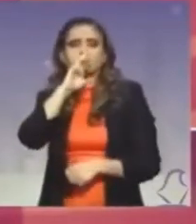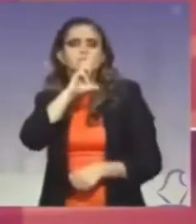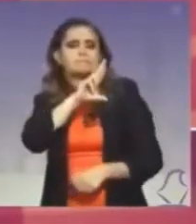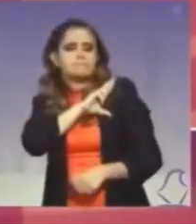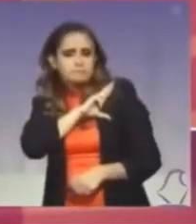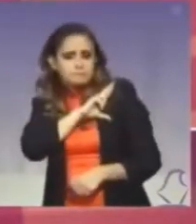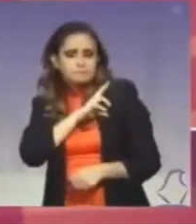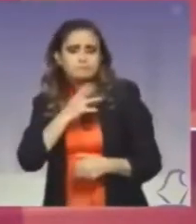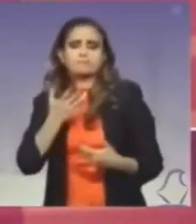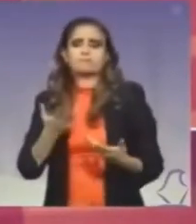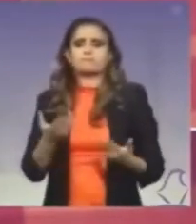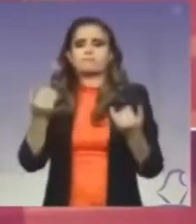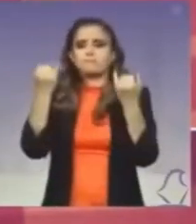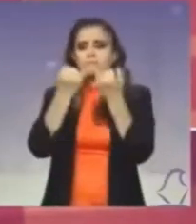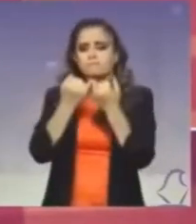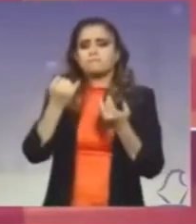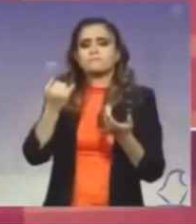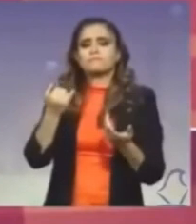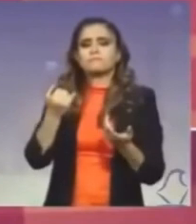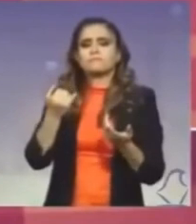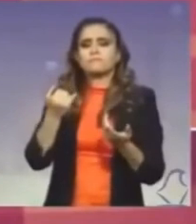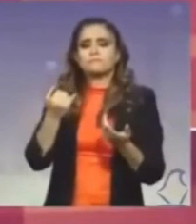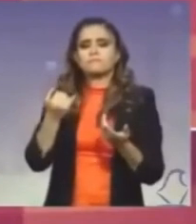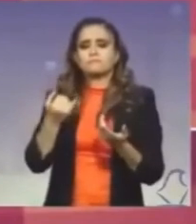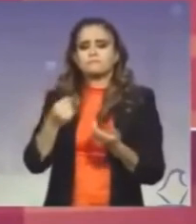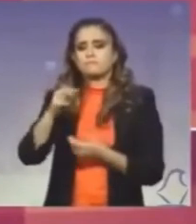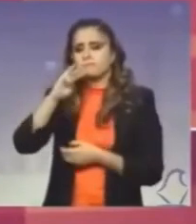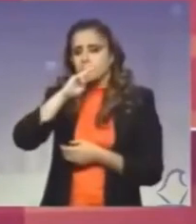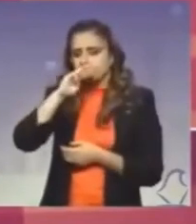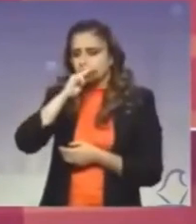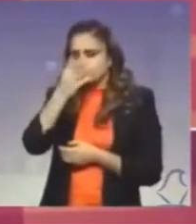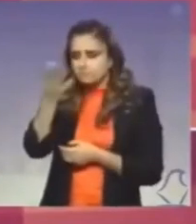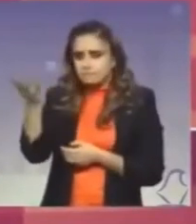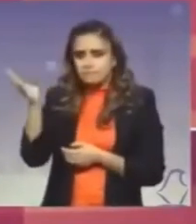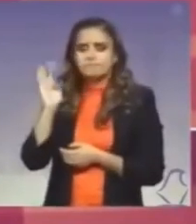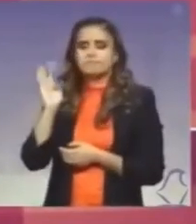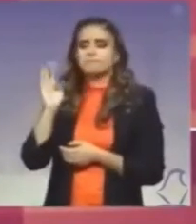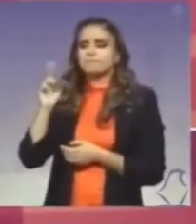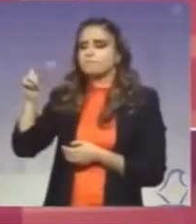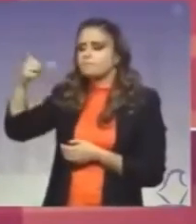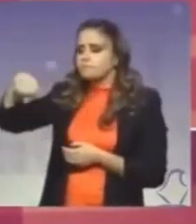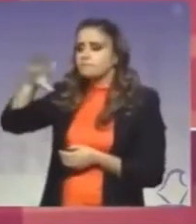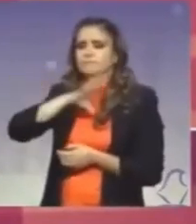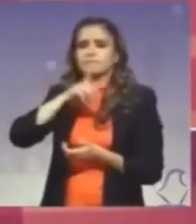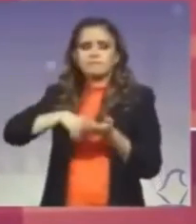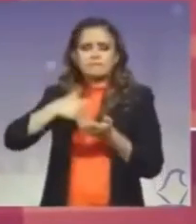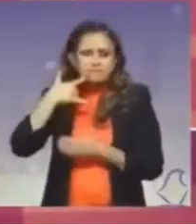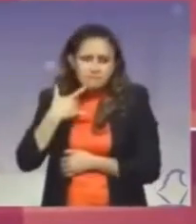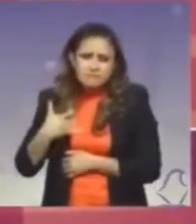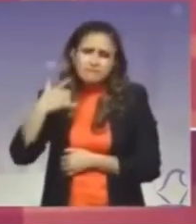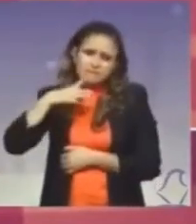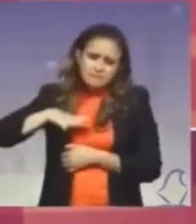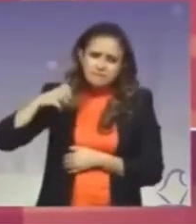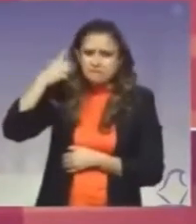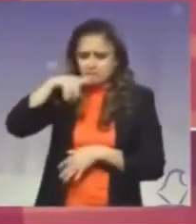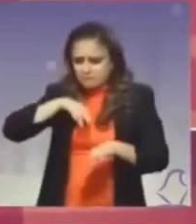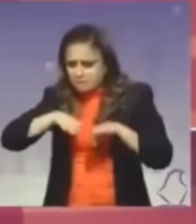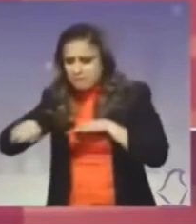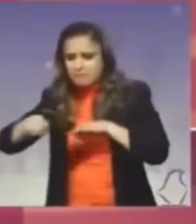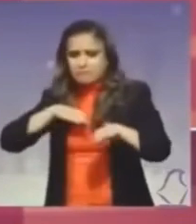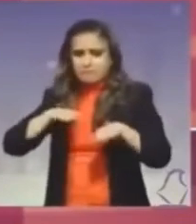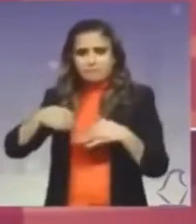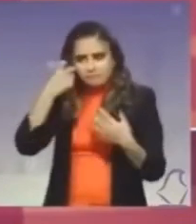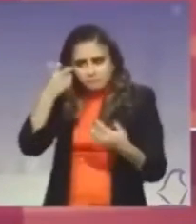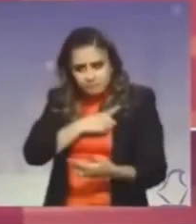solteras, también a las madres que en realidad han batallado para tener un trabajo. Hay